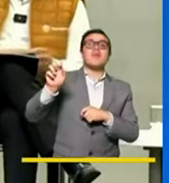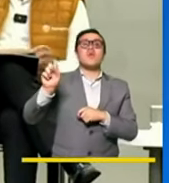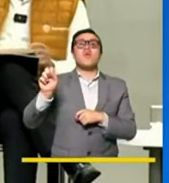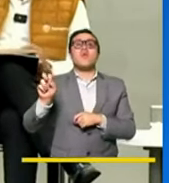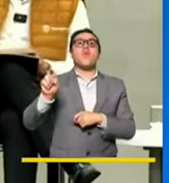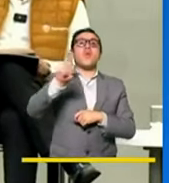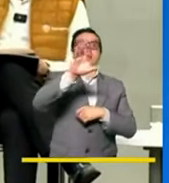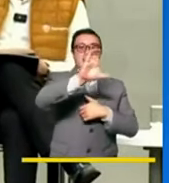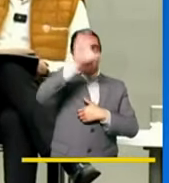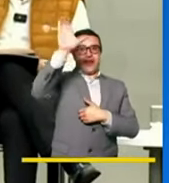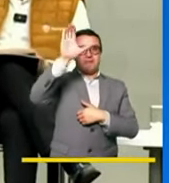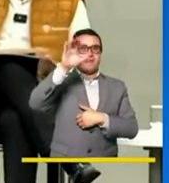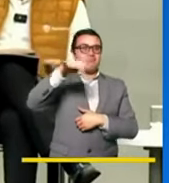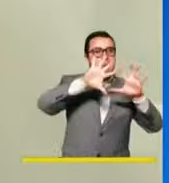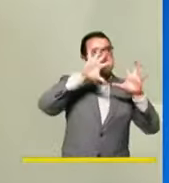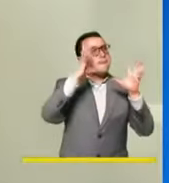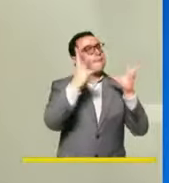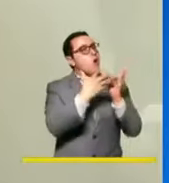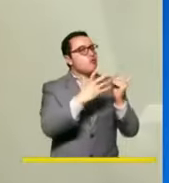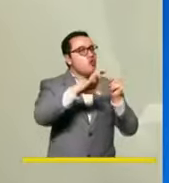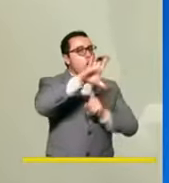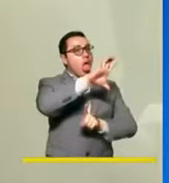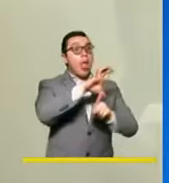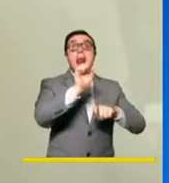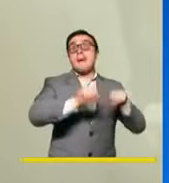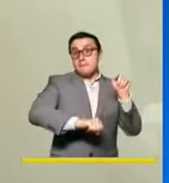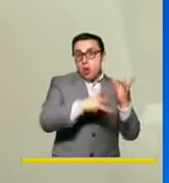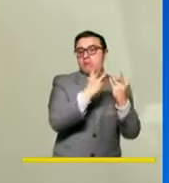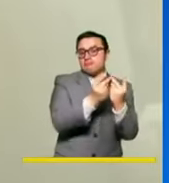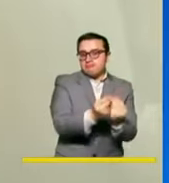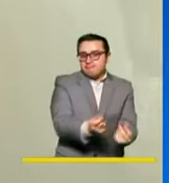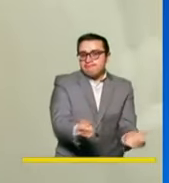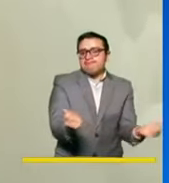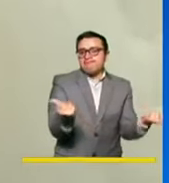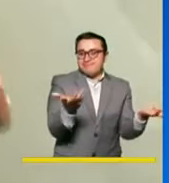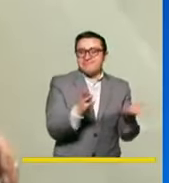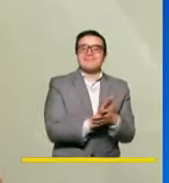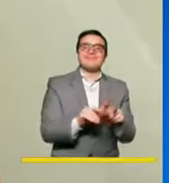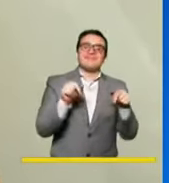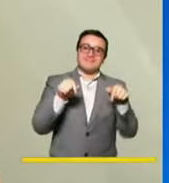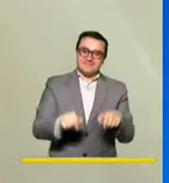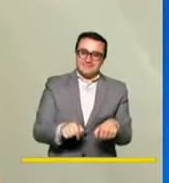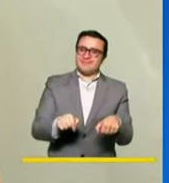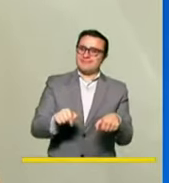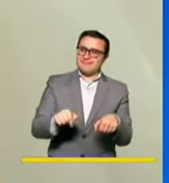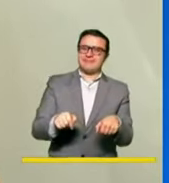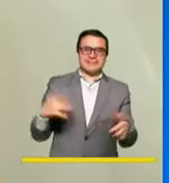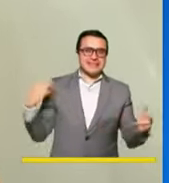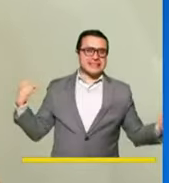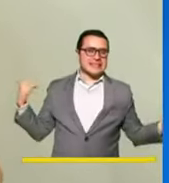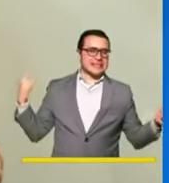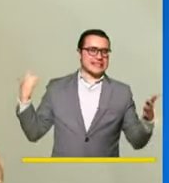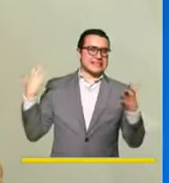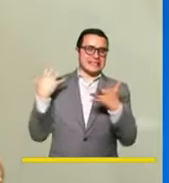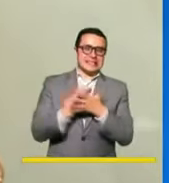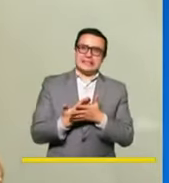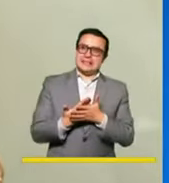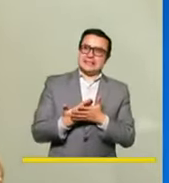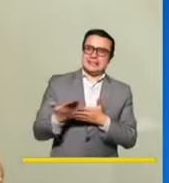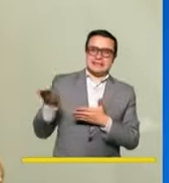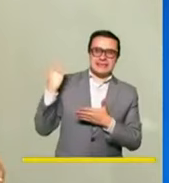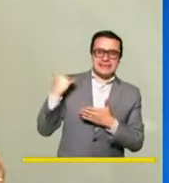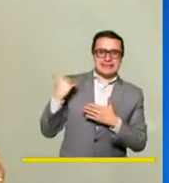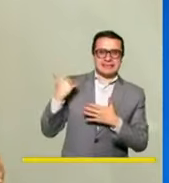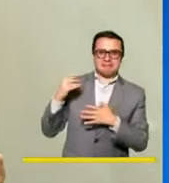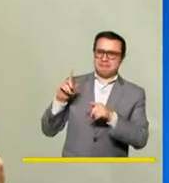que yo como Pedro vivero sé que él sí es un demócrata pero como usted me está preguntando en el hipotético caso de los opositores ellos van